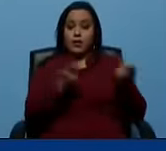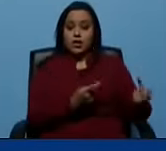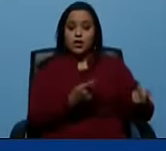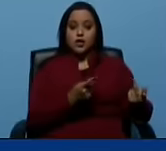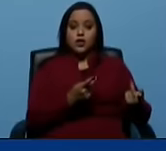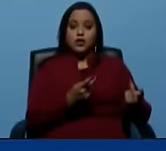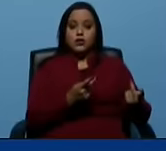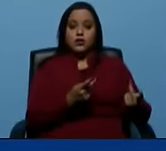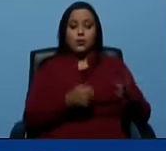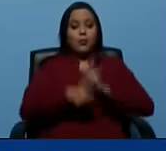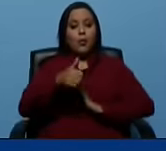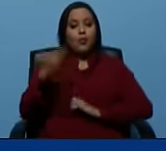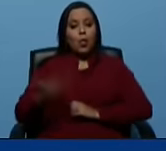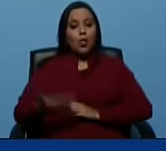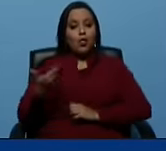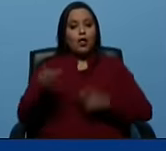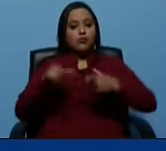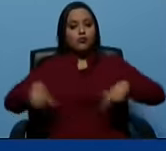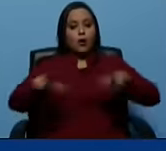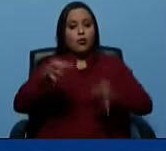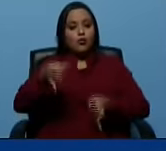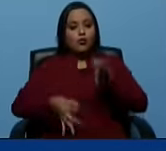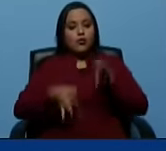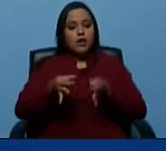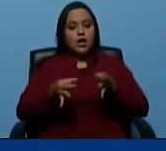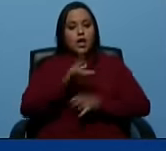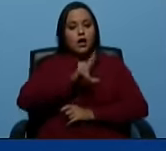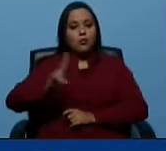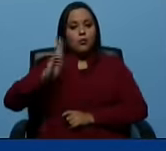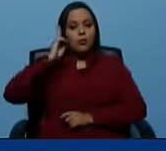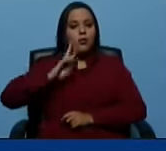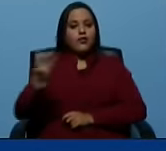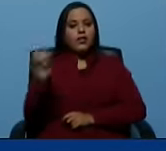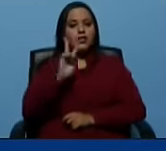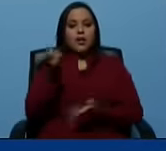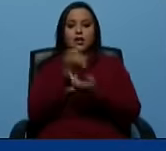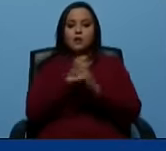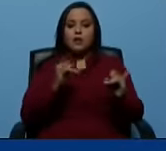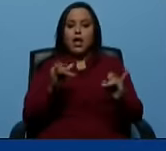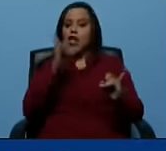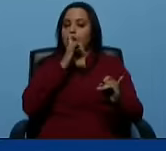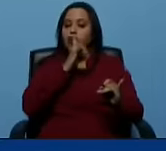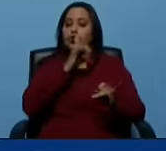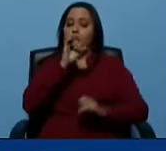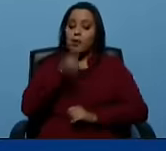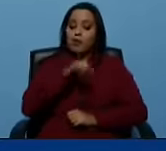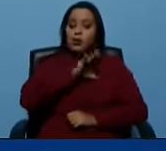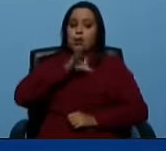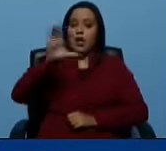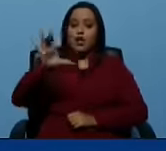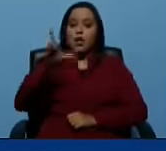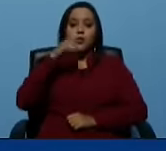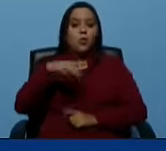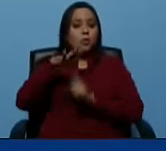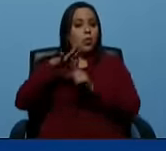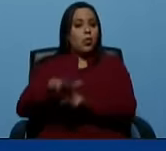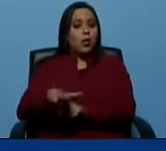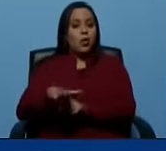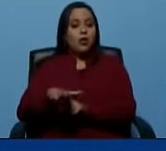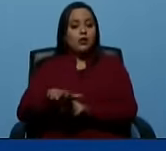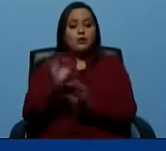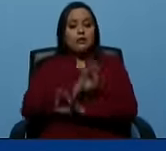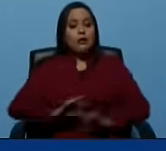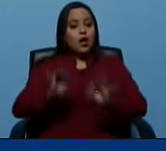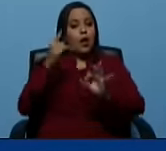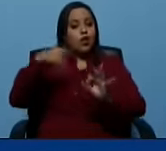de la República Bolivariana de Venezuela, República independiente y soberana, no tutelada por nadie en este mundo.